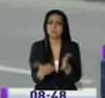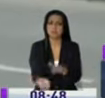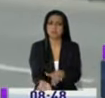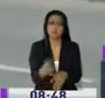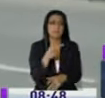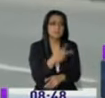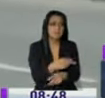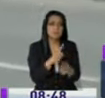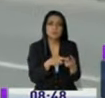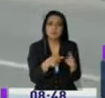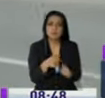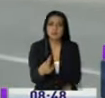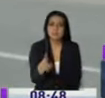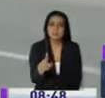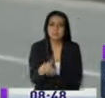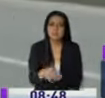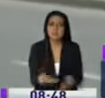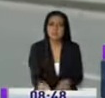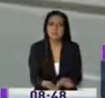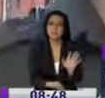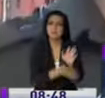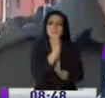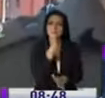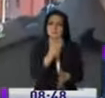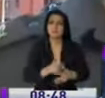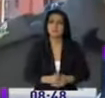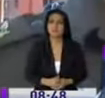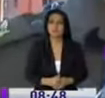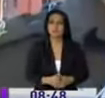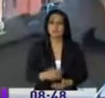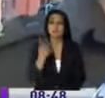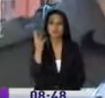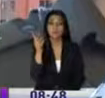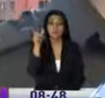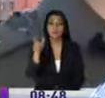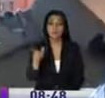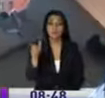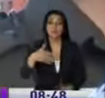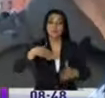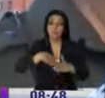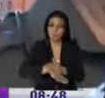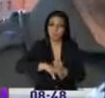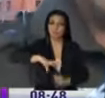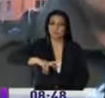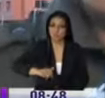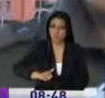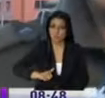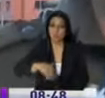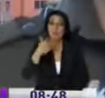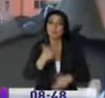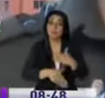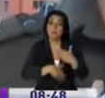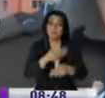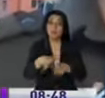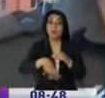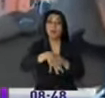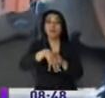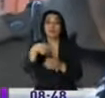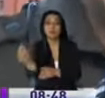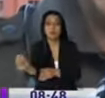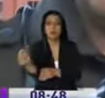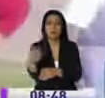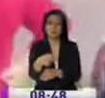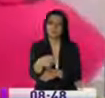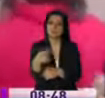amigo le dejó detonando los cuatro tiros y se fue. Y uno de los cuatro, también que se encuentra fallecido lamentablemente, también participó en